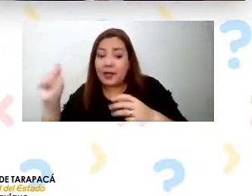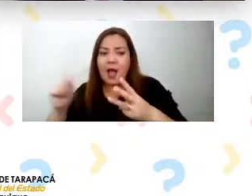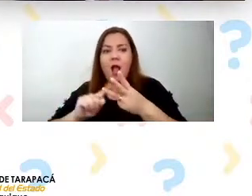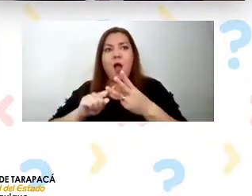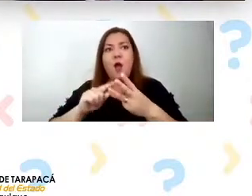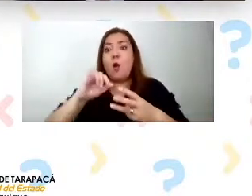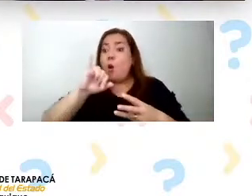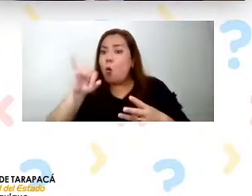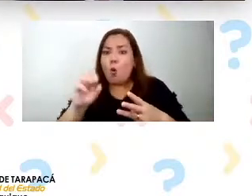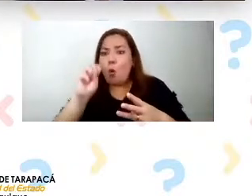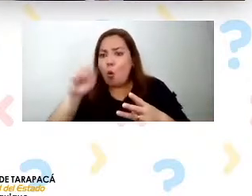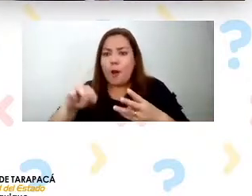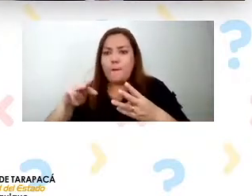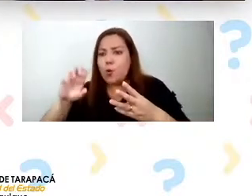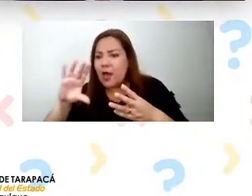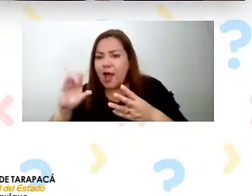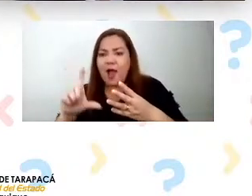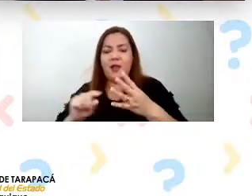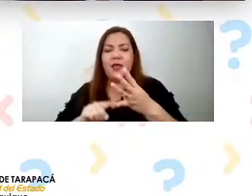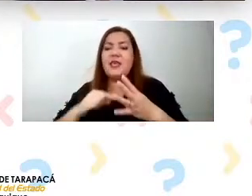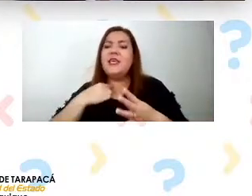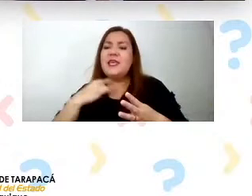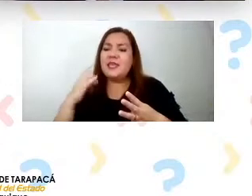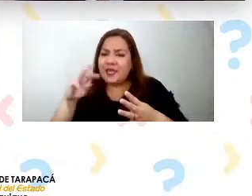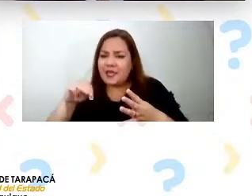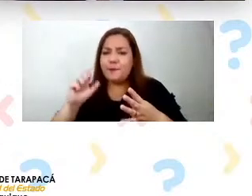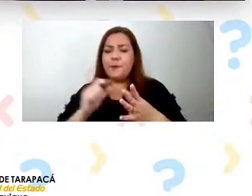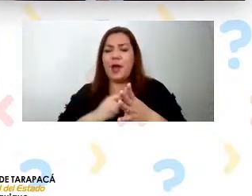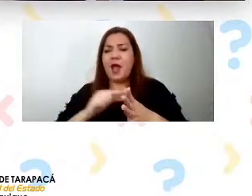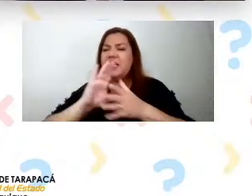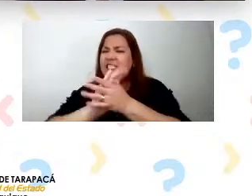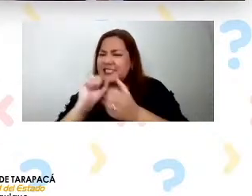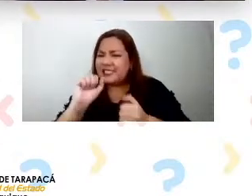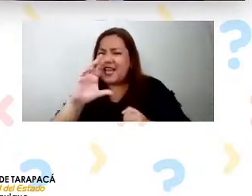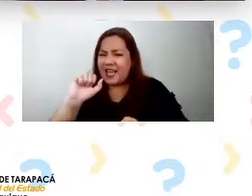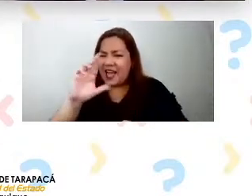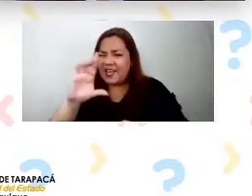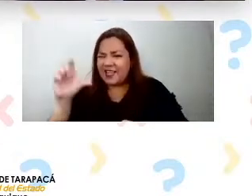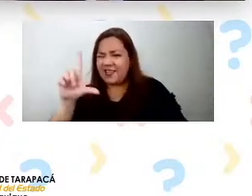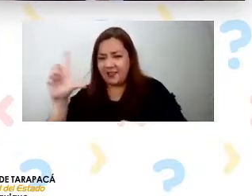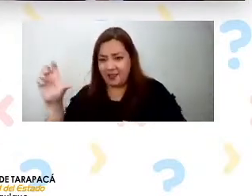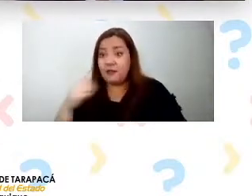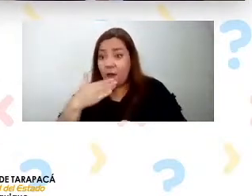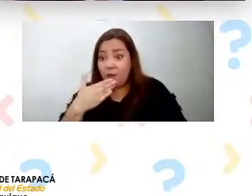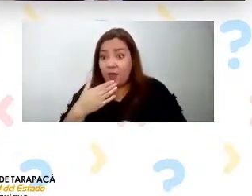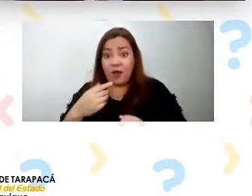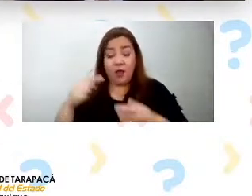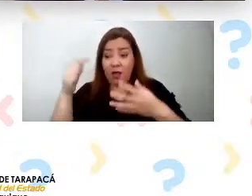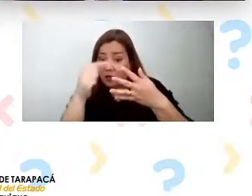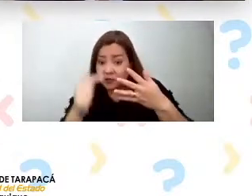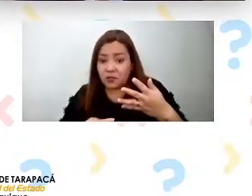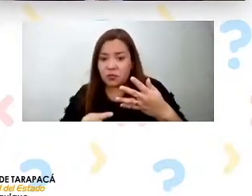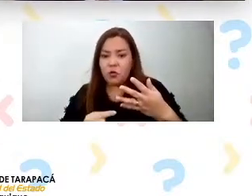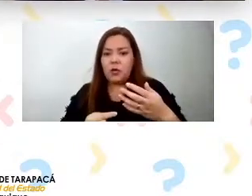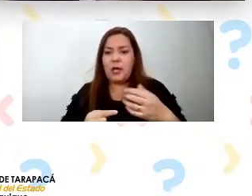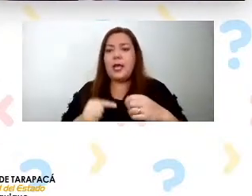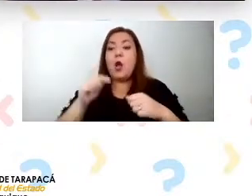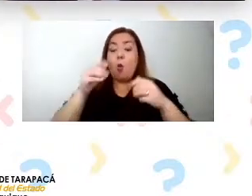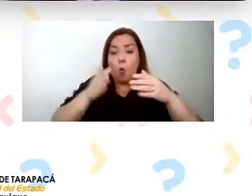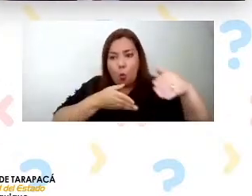Morales, Quisma, de Chacarilla también, les comentaba que son cuencas de tipo